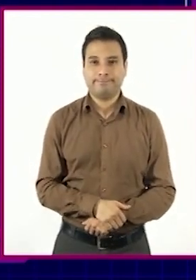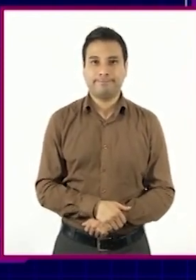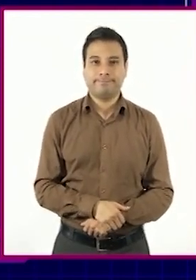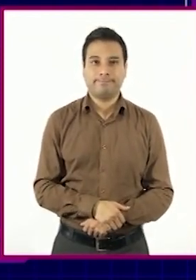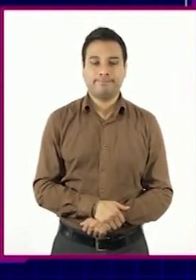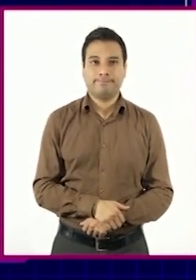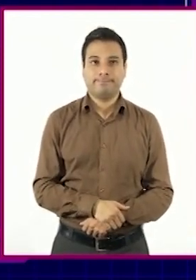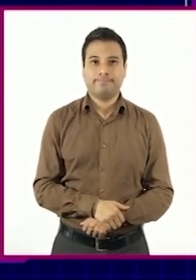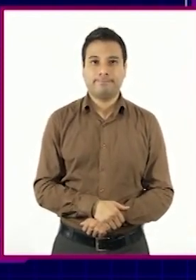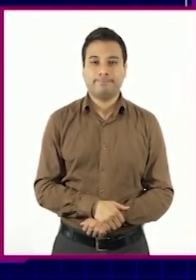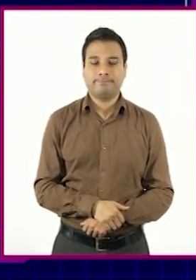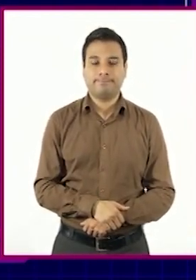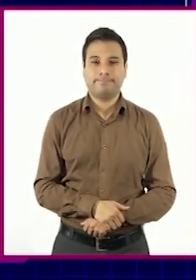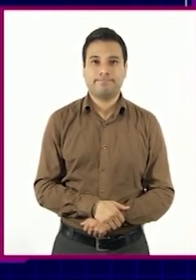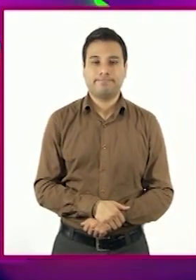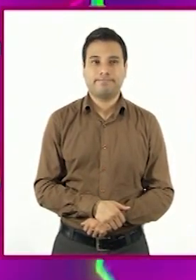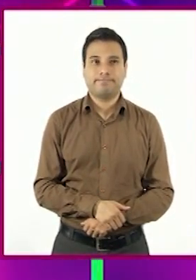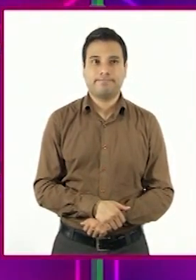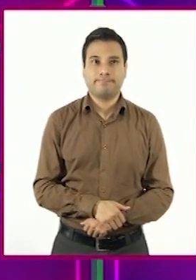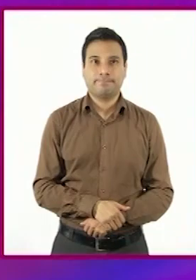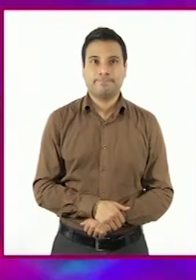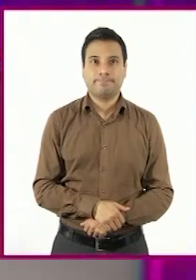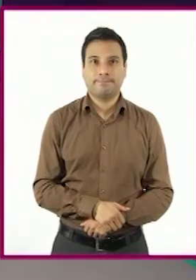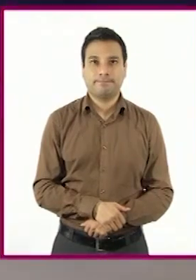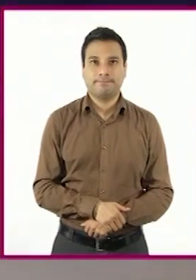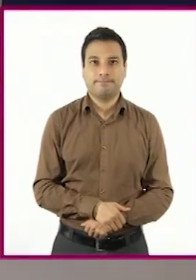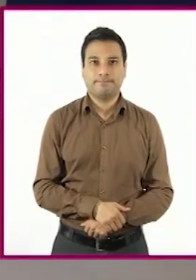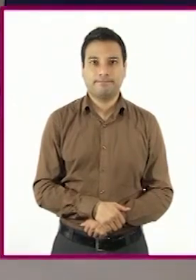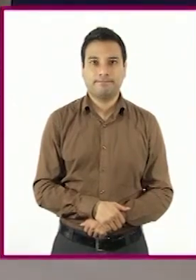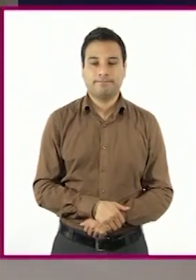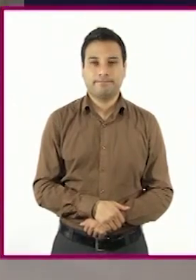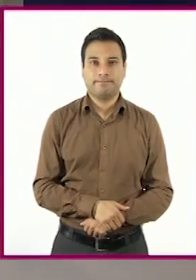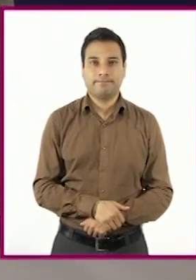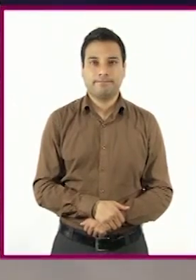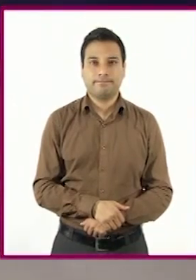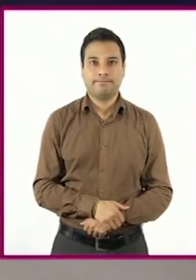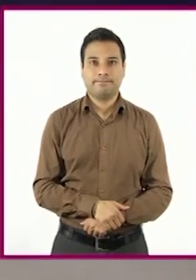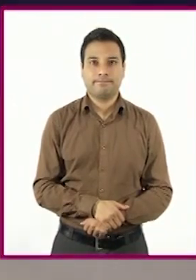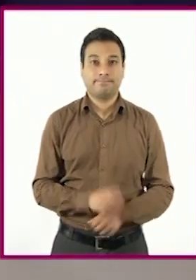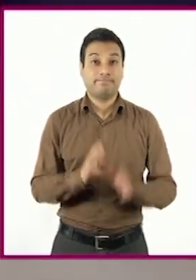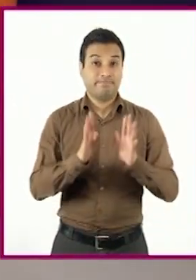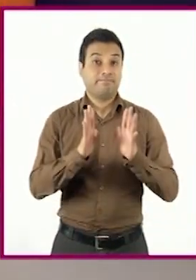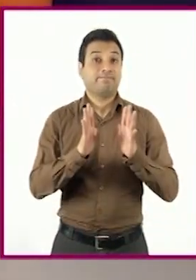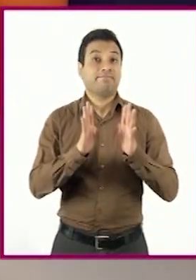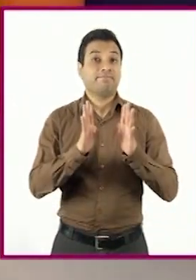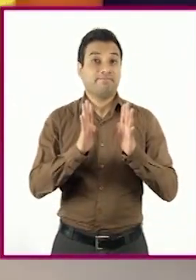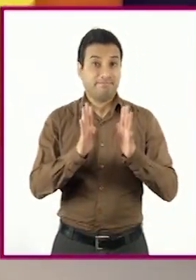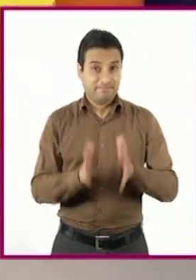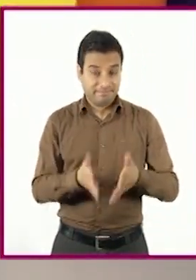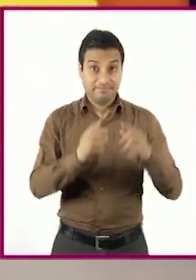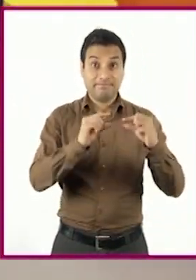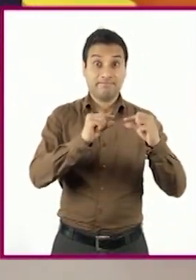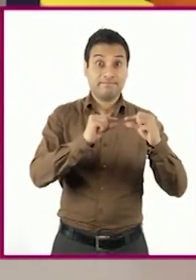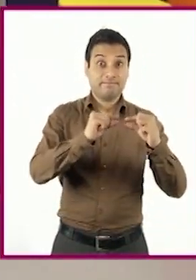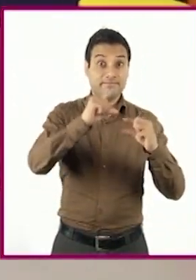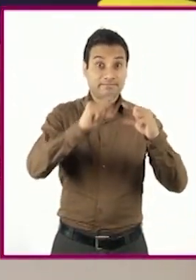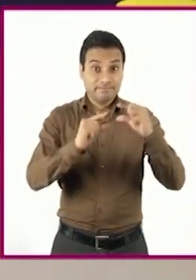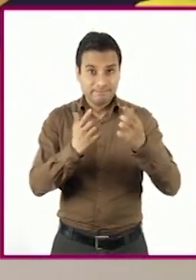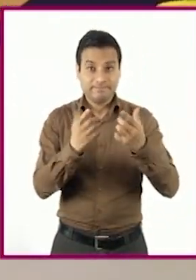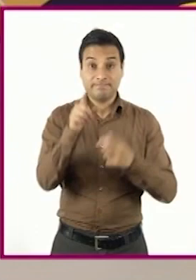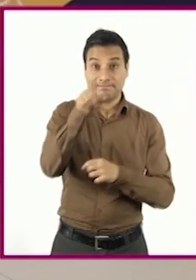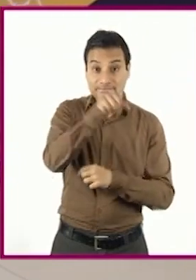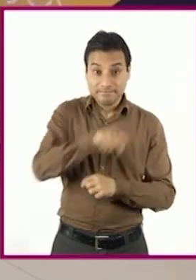sobra. Coloréenlo de distinto color. Alumnas y alumnos, se tiene la gráfica de barras y las 3 gráficas circulares